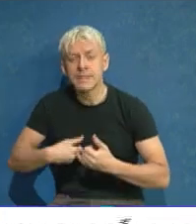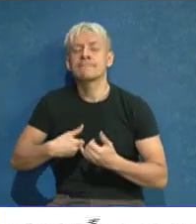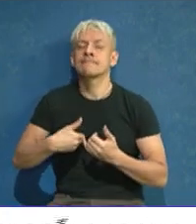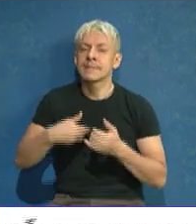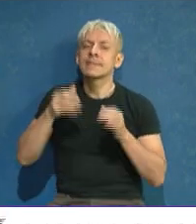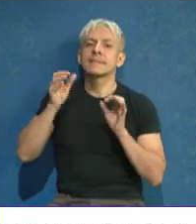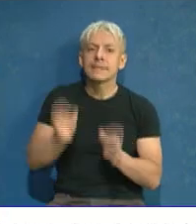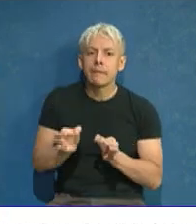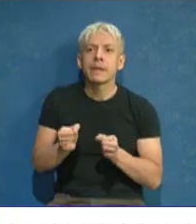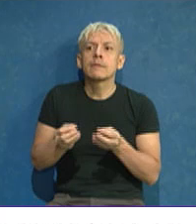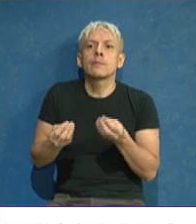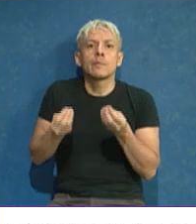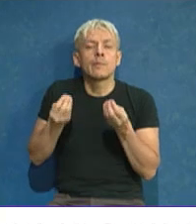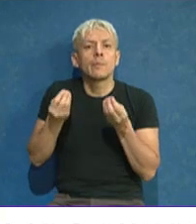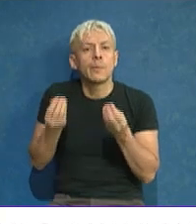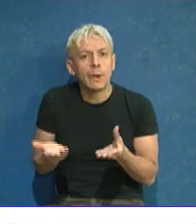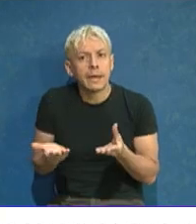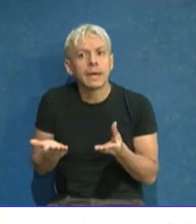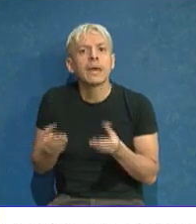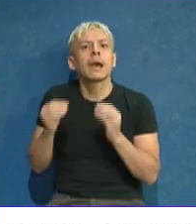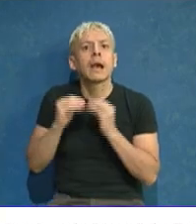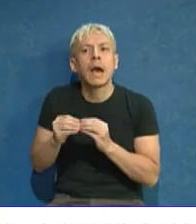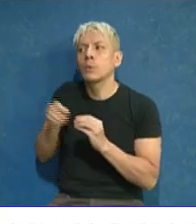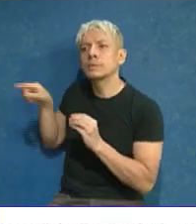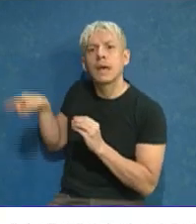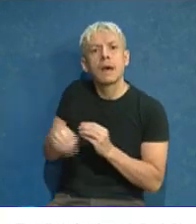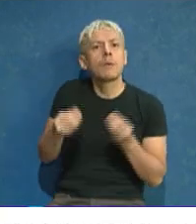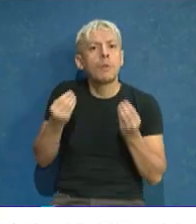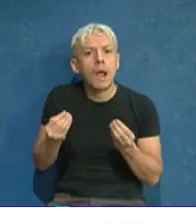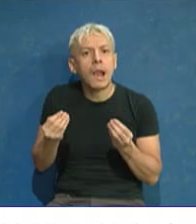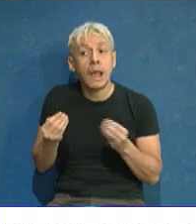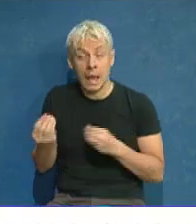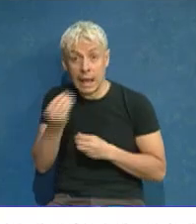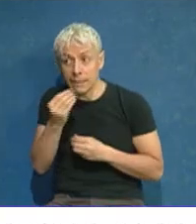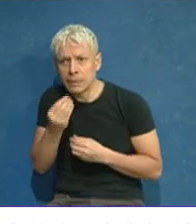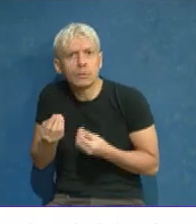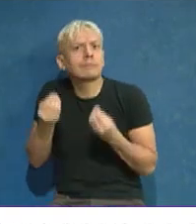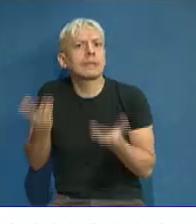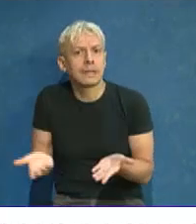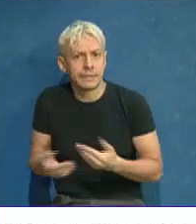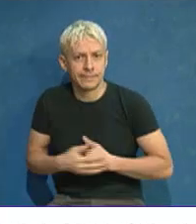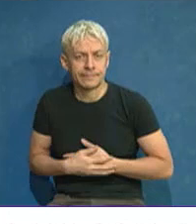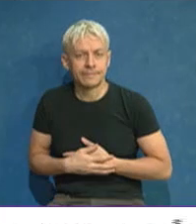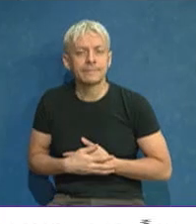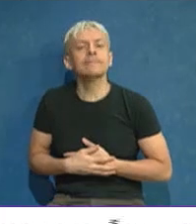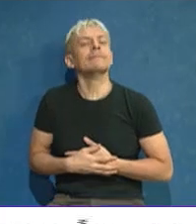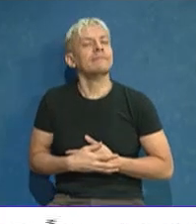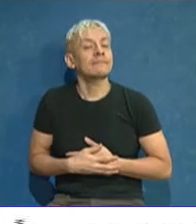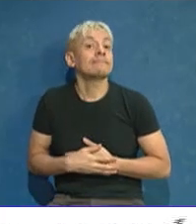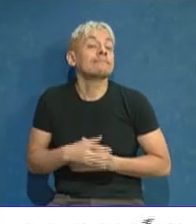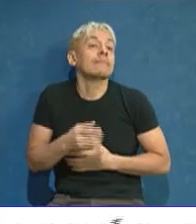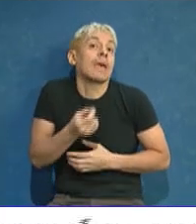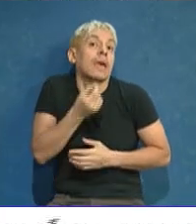realmente cuál ha sido la causa y el alimento realmente implicado en esta situación vamos a hablar de una manera hipotética